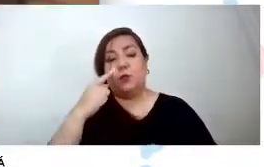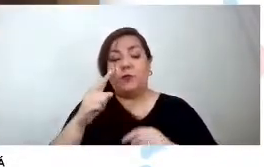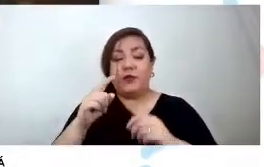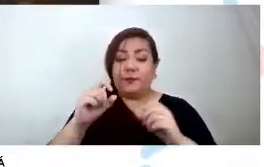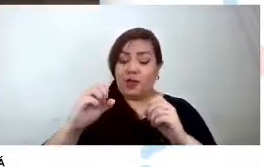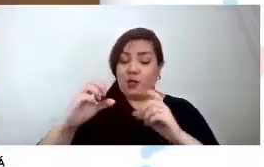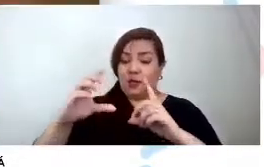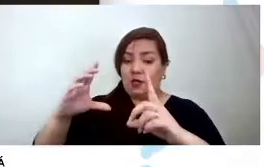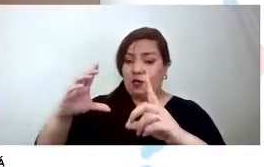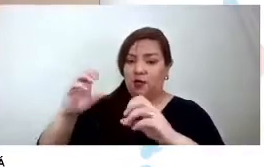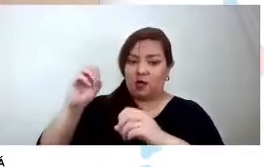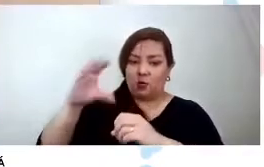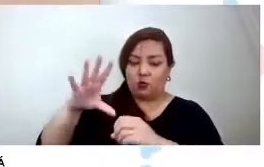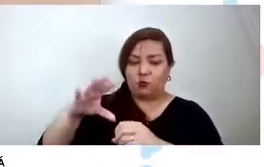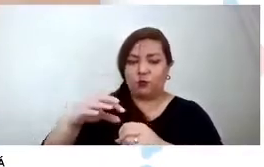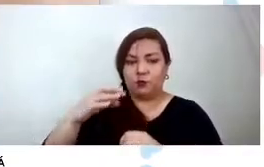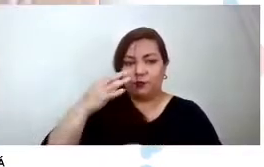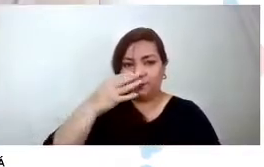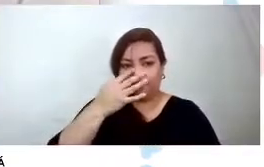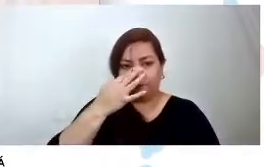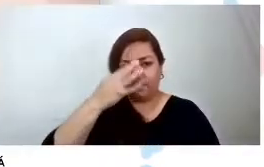Cecilia? Cuidado. ¿Sí?